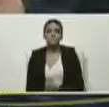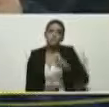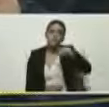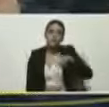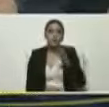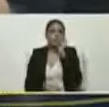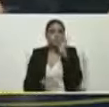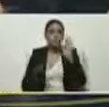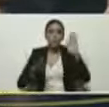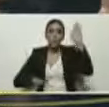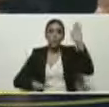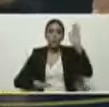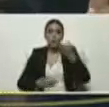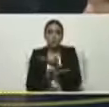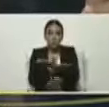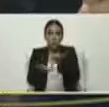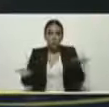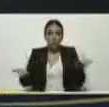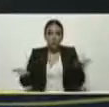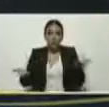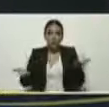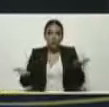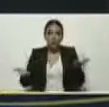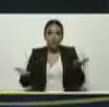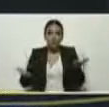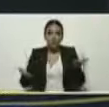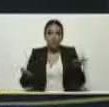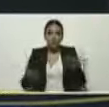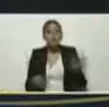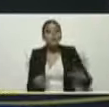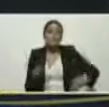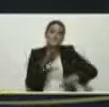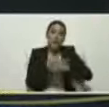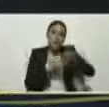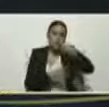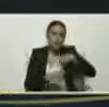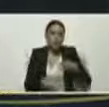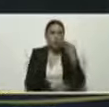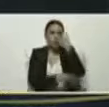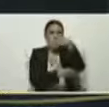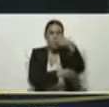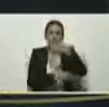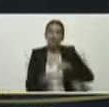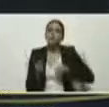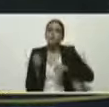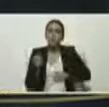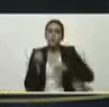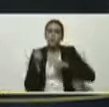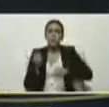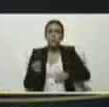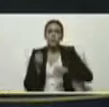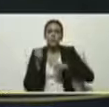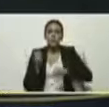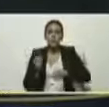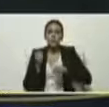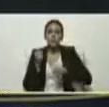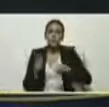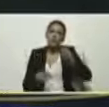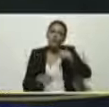Juran ustedes llevar adelante la bandera y la noble causa